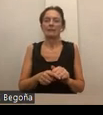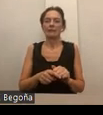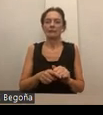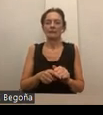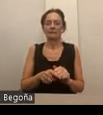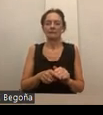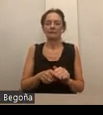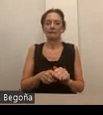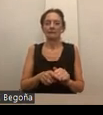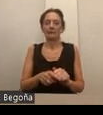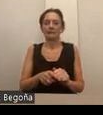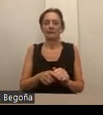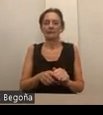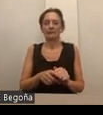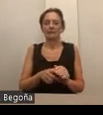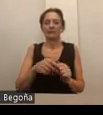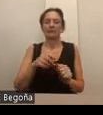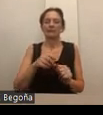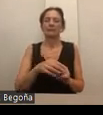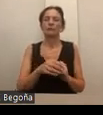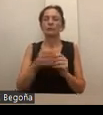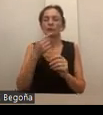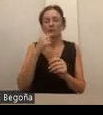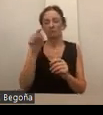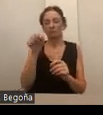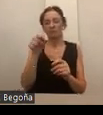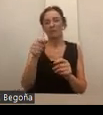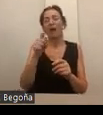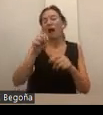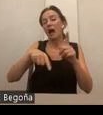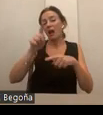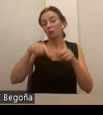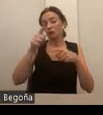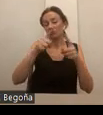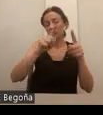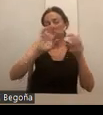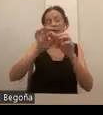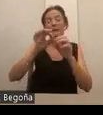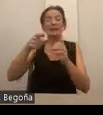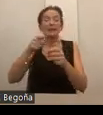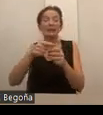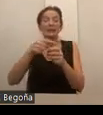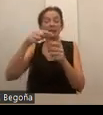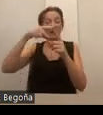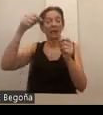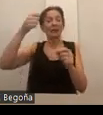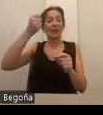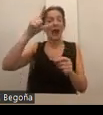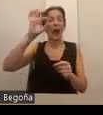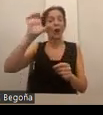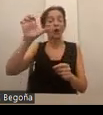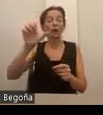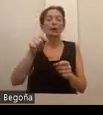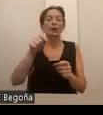blanco. Bueno, pues los fitoesteroles o algunos de los fitoesteroles del gel de aloe vera indujo en